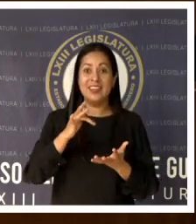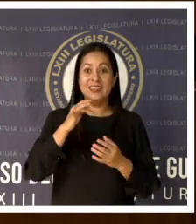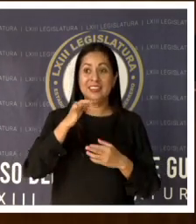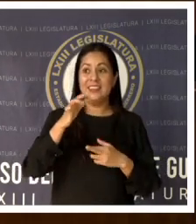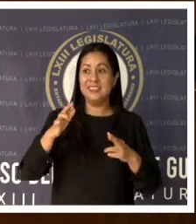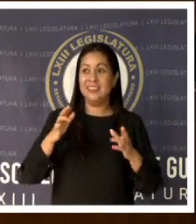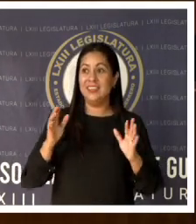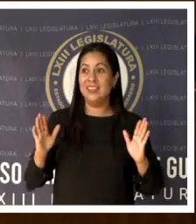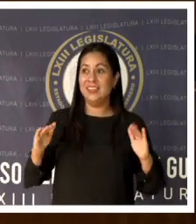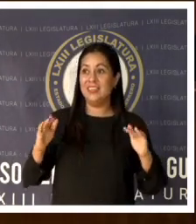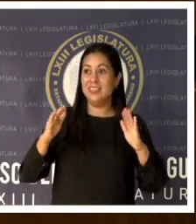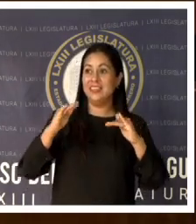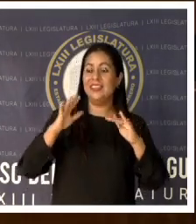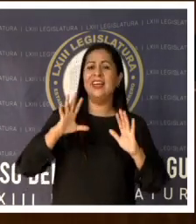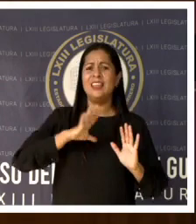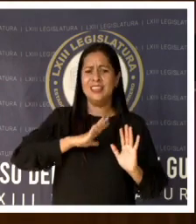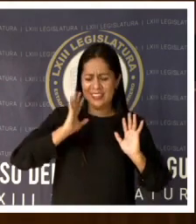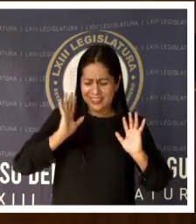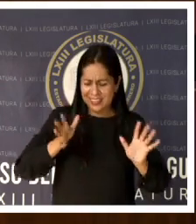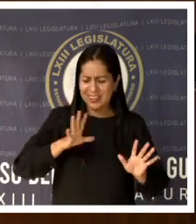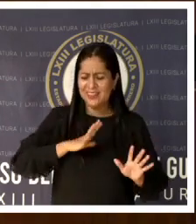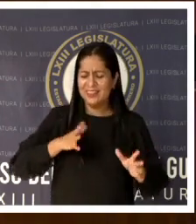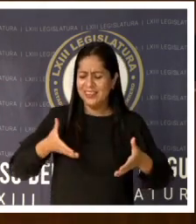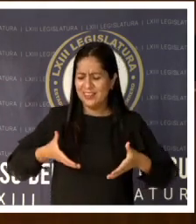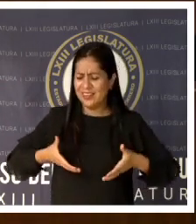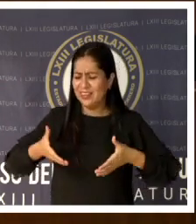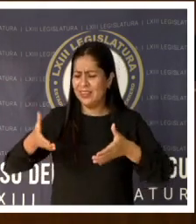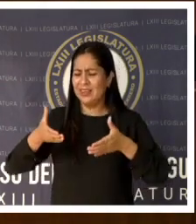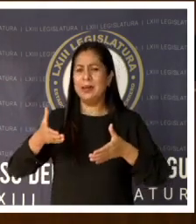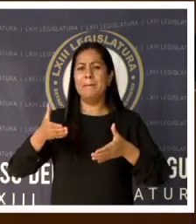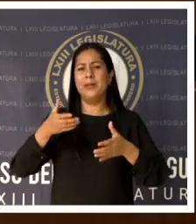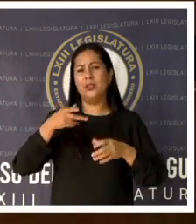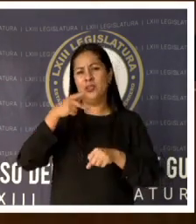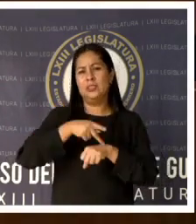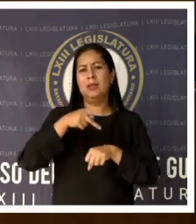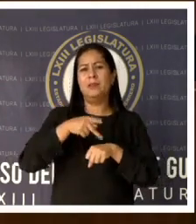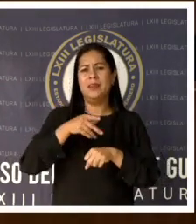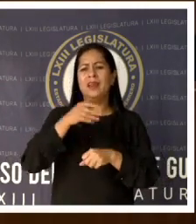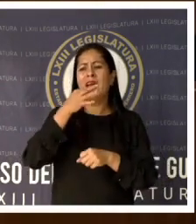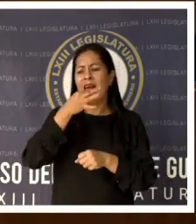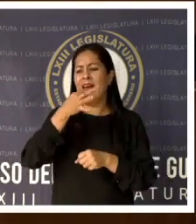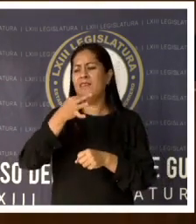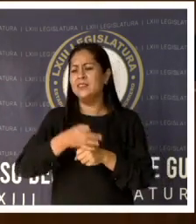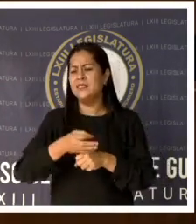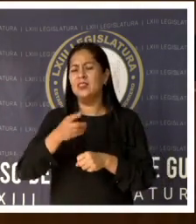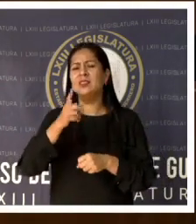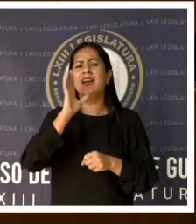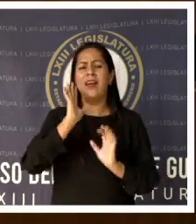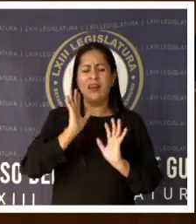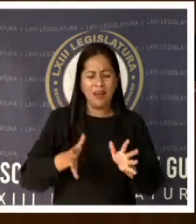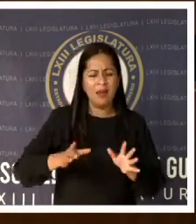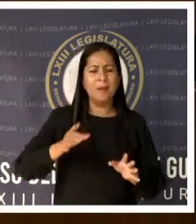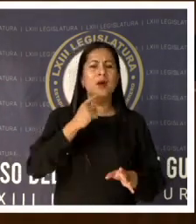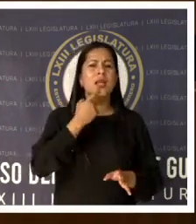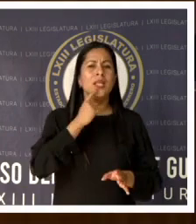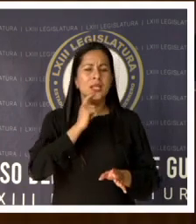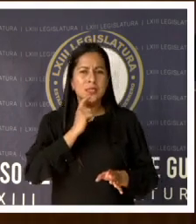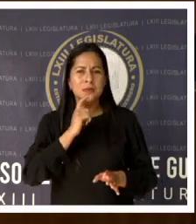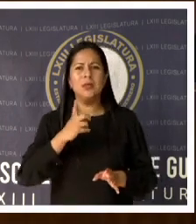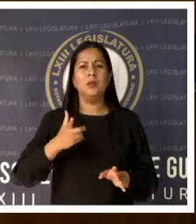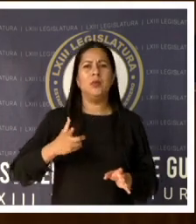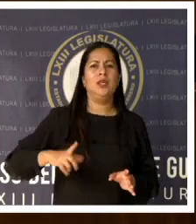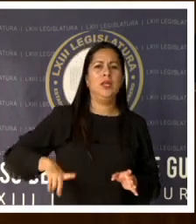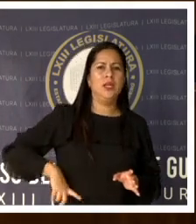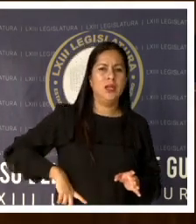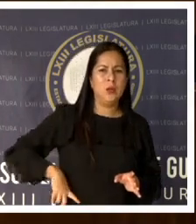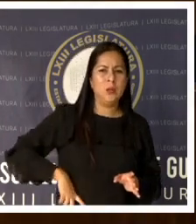caminos artesanales que ya fueron anunciados por la presidencia de la República y por nuestra gobernadora y